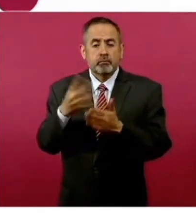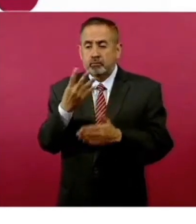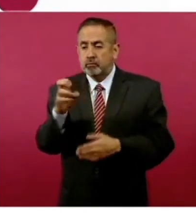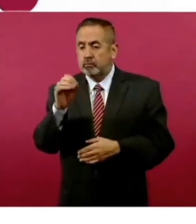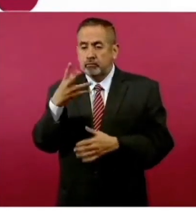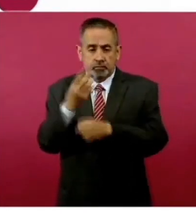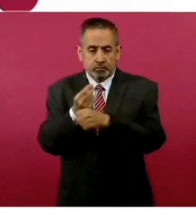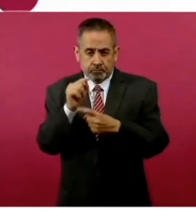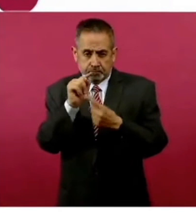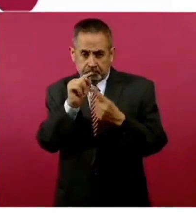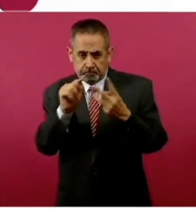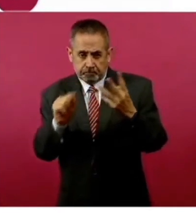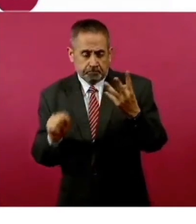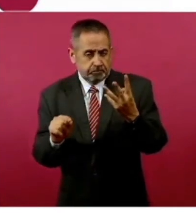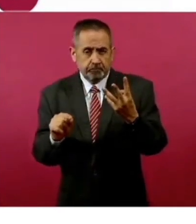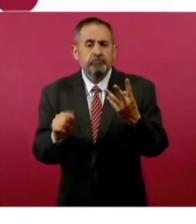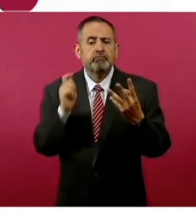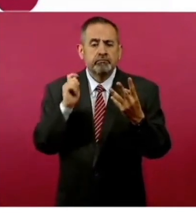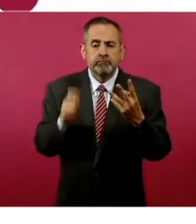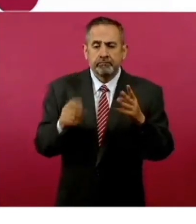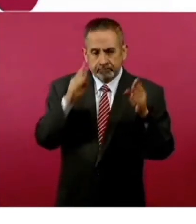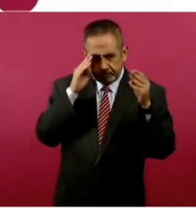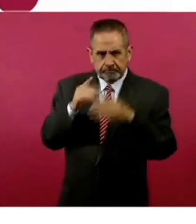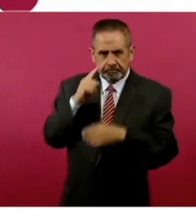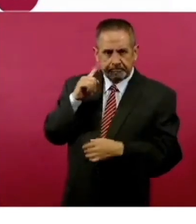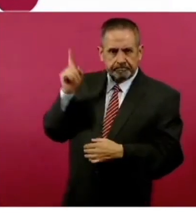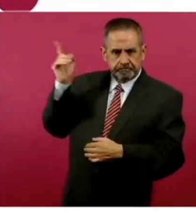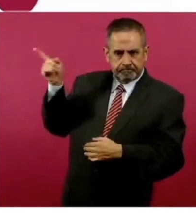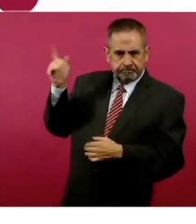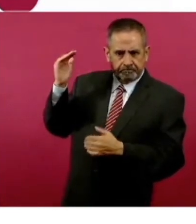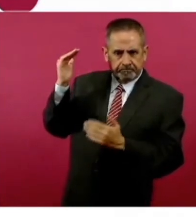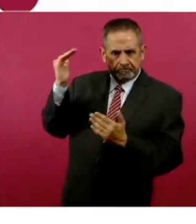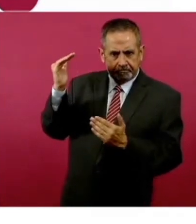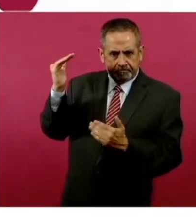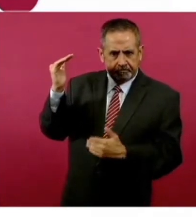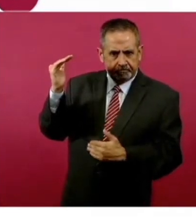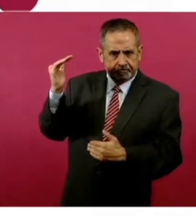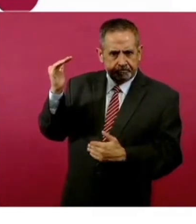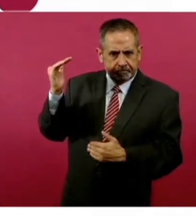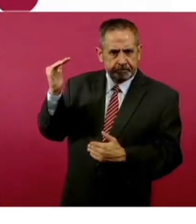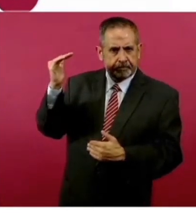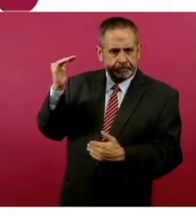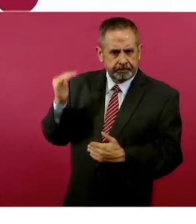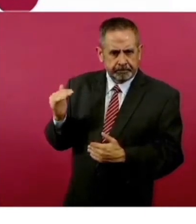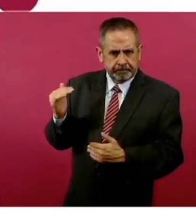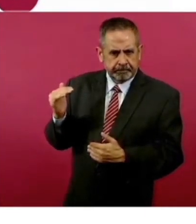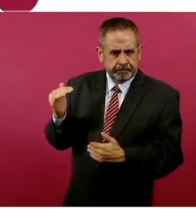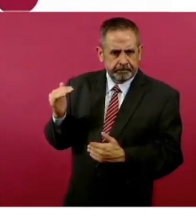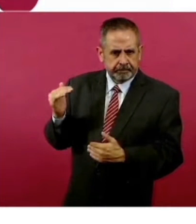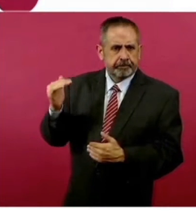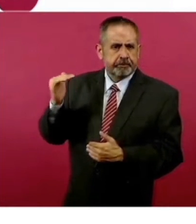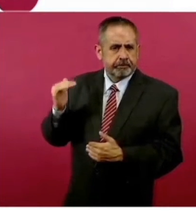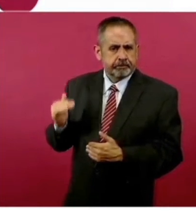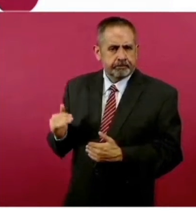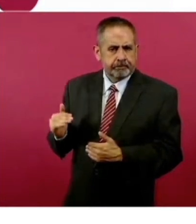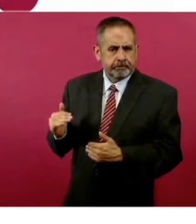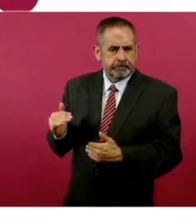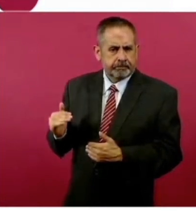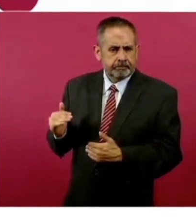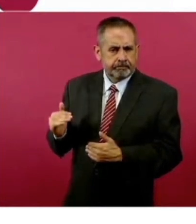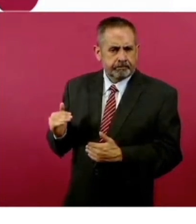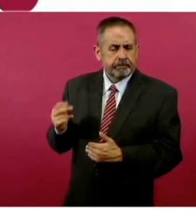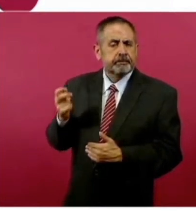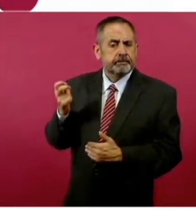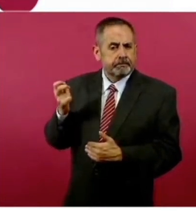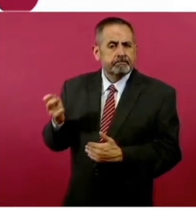acciones particularmente también aquí trescientos cincuenta y tres equipos de aire acondicionado 33 elevadores 18 compresores de